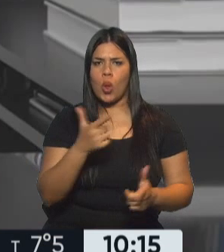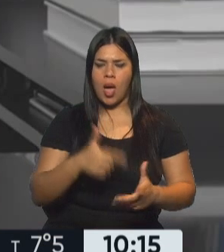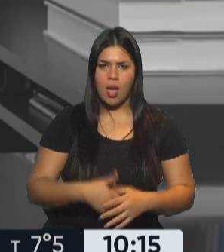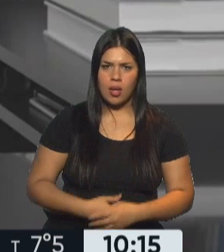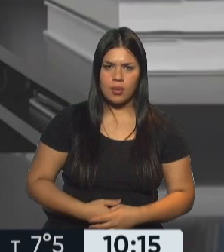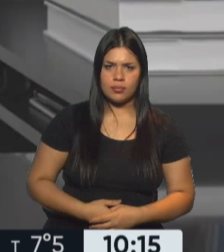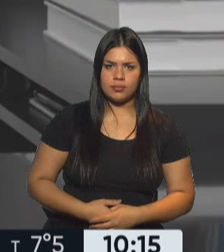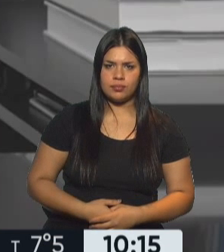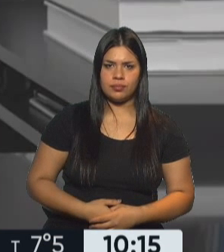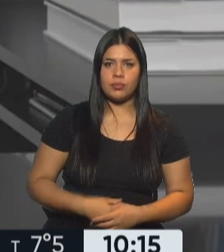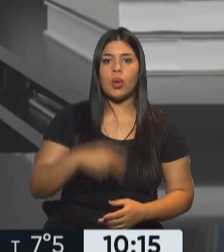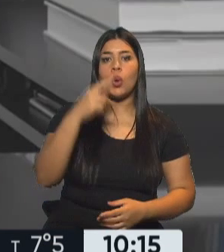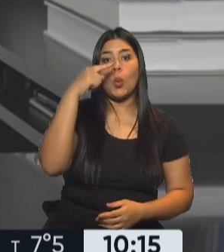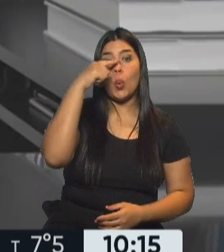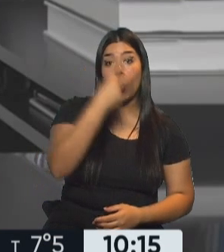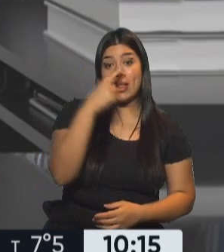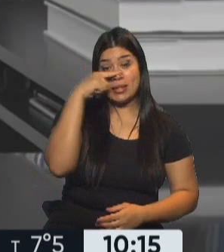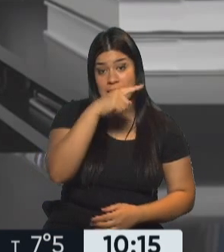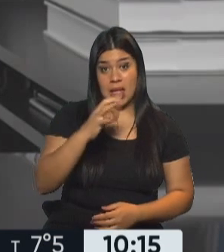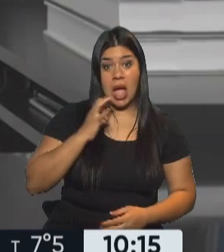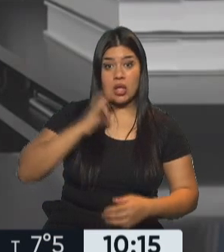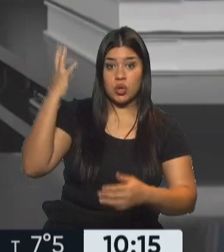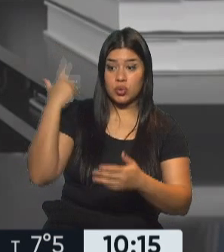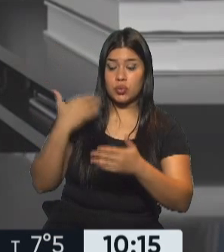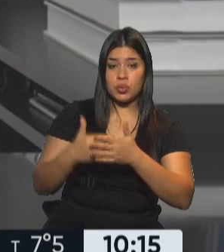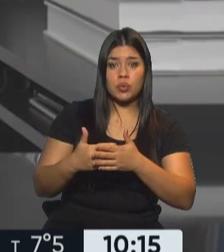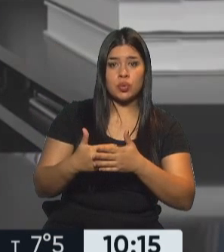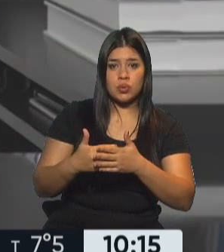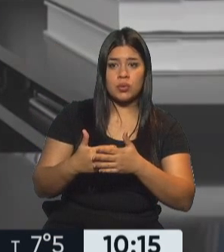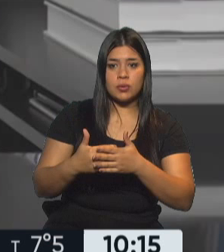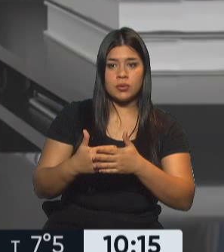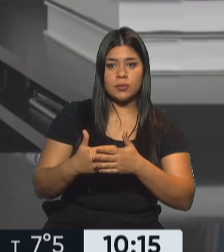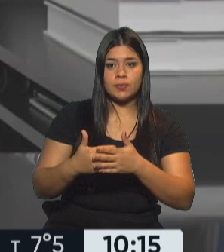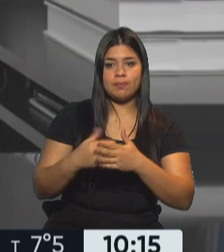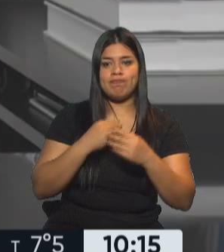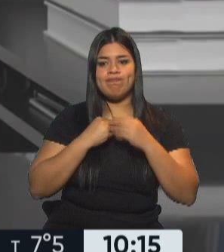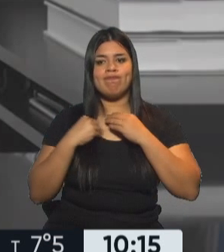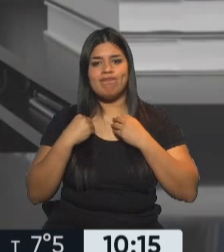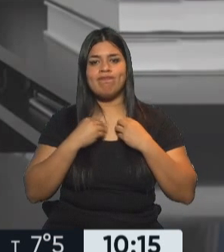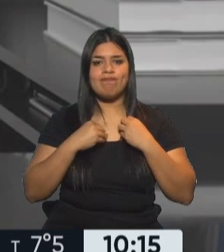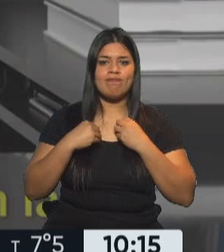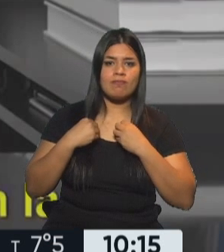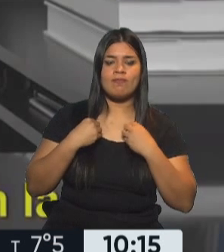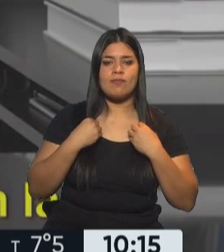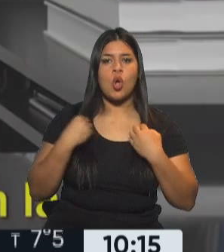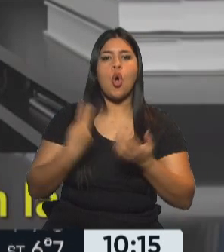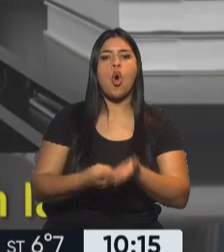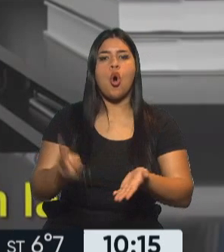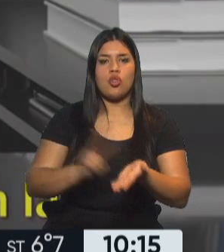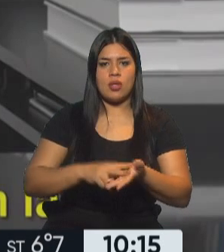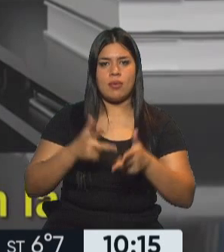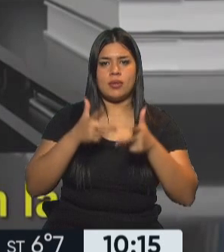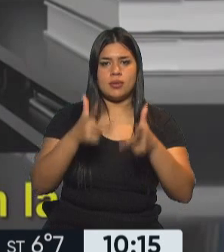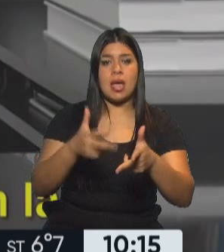Después de 27 años resulta exasperante sentir la necesidad de reiterar que si la